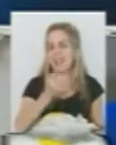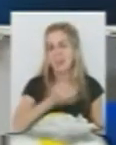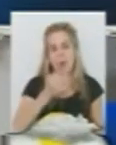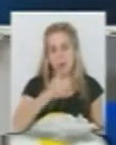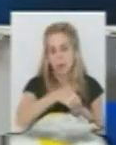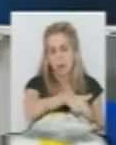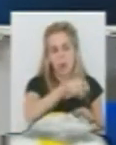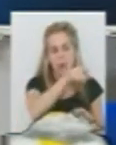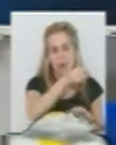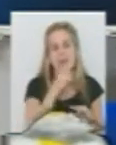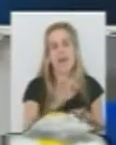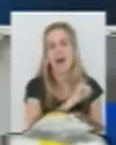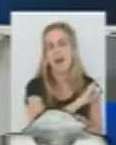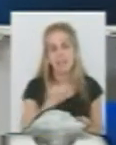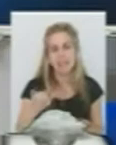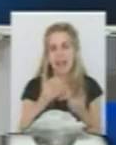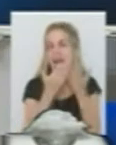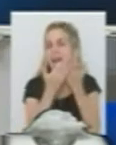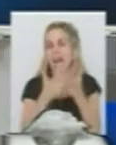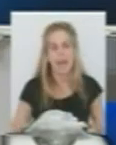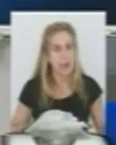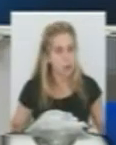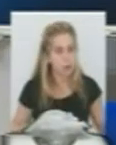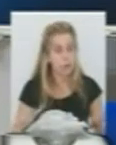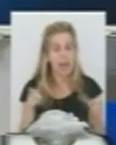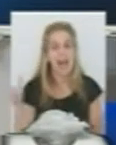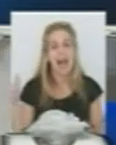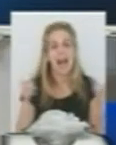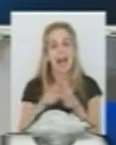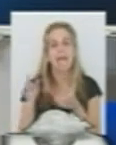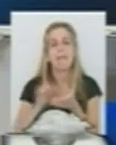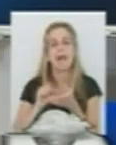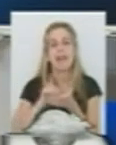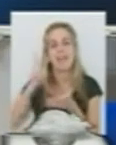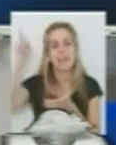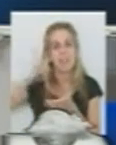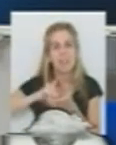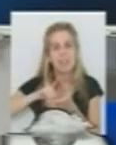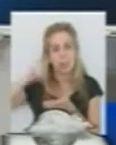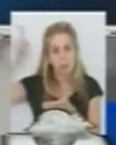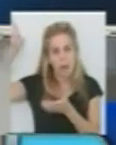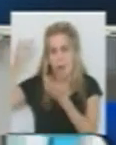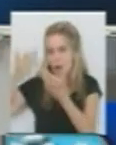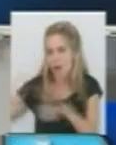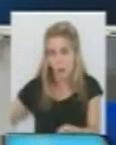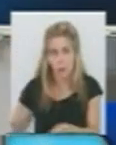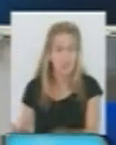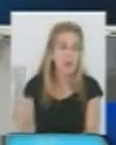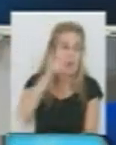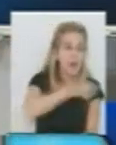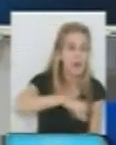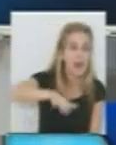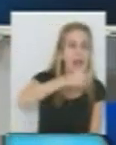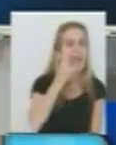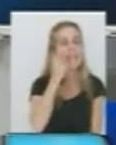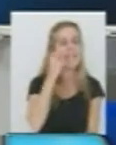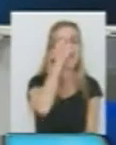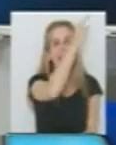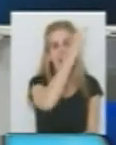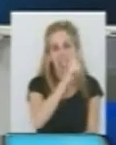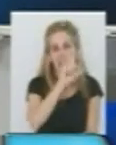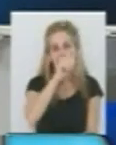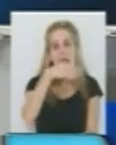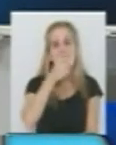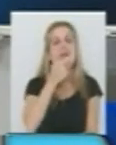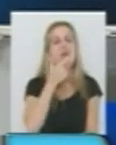Martín Insaurralde renuncia a su banca en la Cámara de Diputados para volver a la Intendencia de Lomas de Zamora. Antonio, acá tenemos pequeño